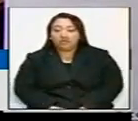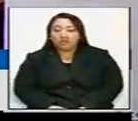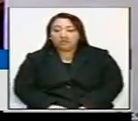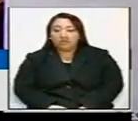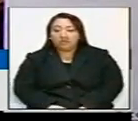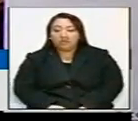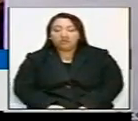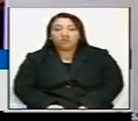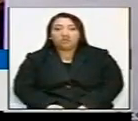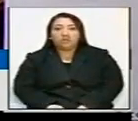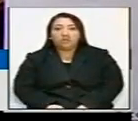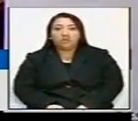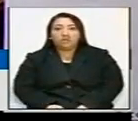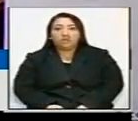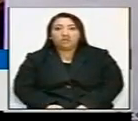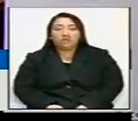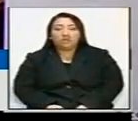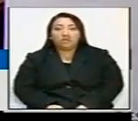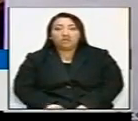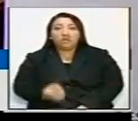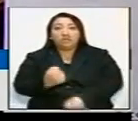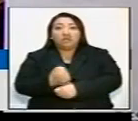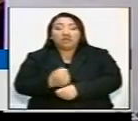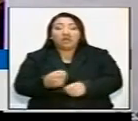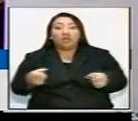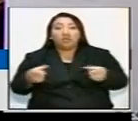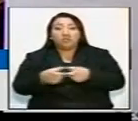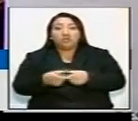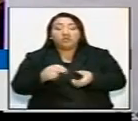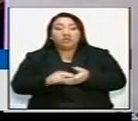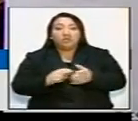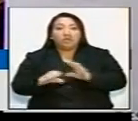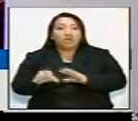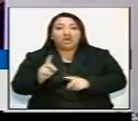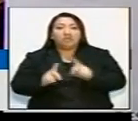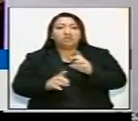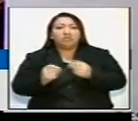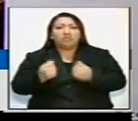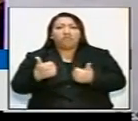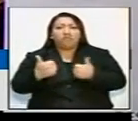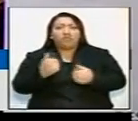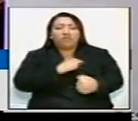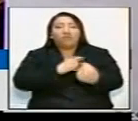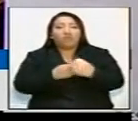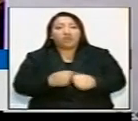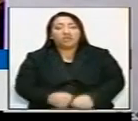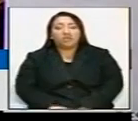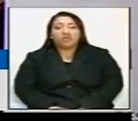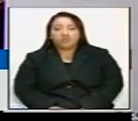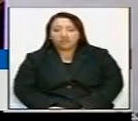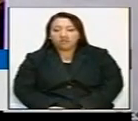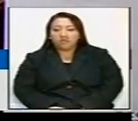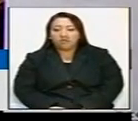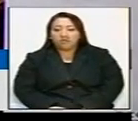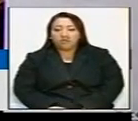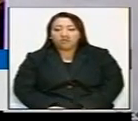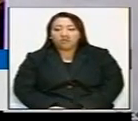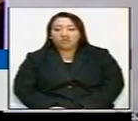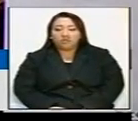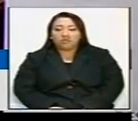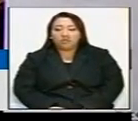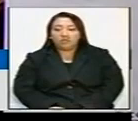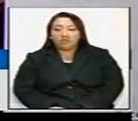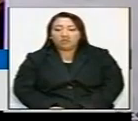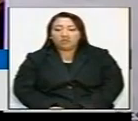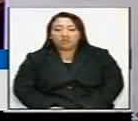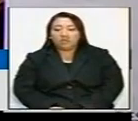trabajo de la comisión hizo algo muy sólido para las reformas, que tal vez no hubiera existido,